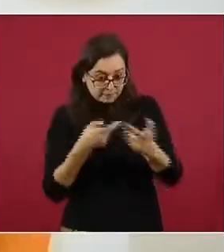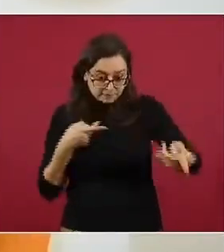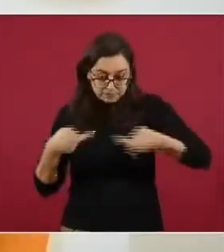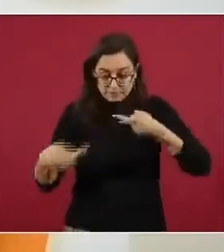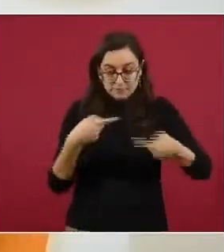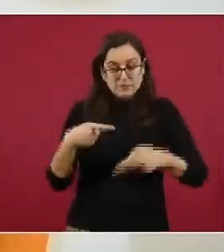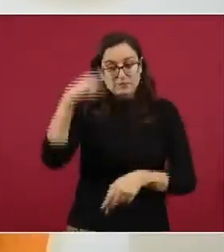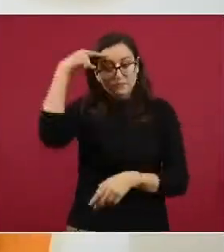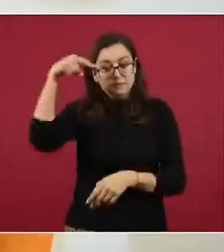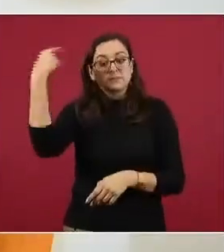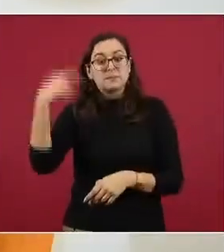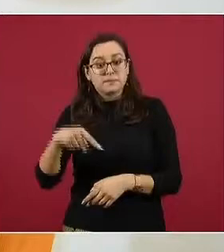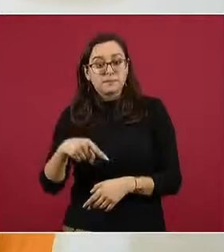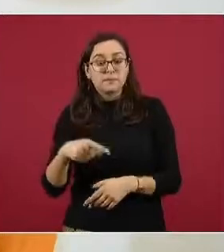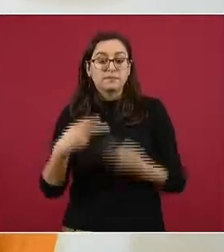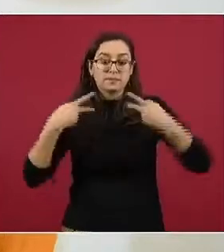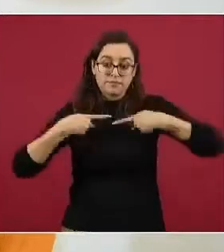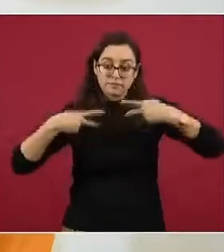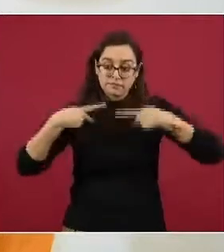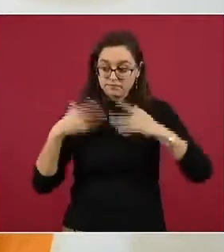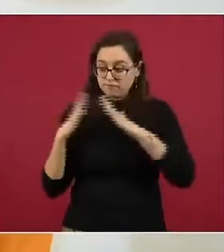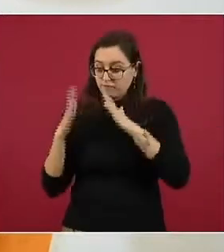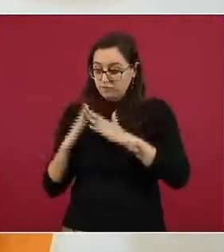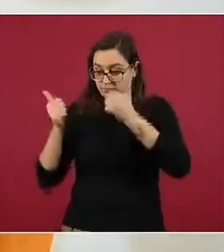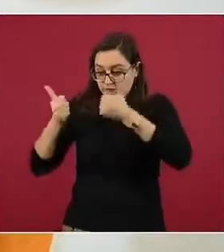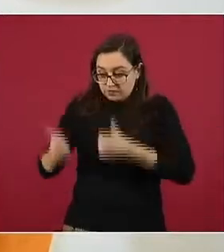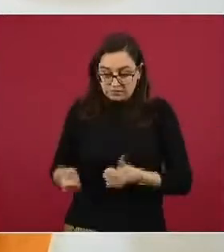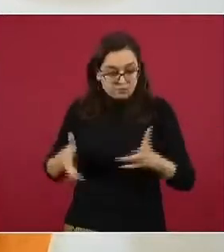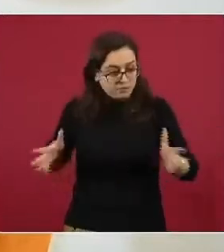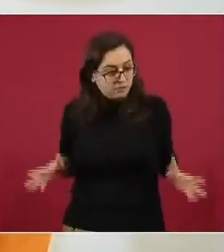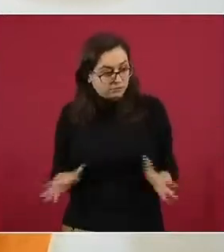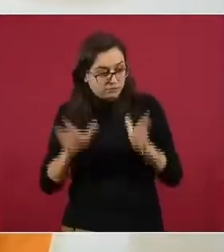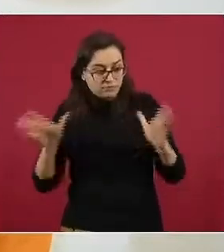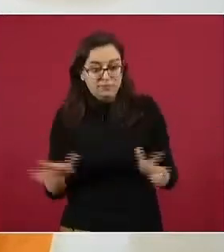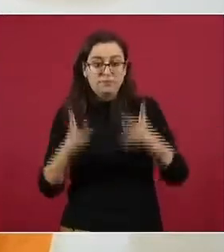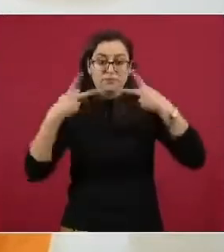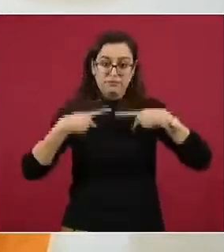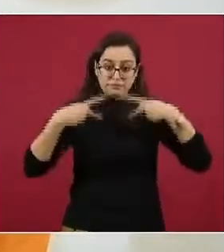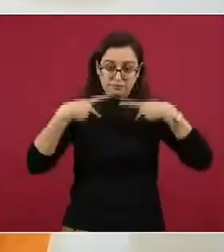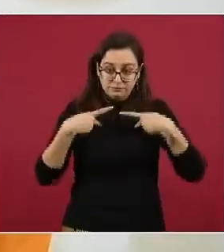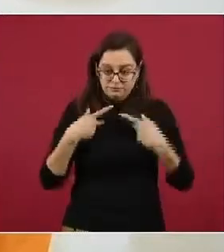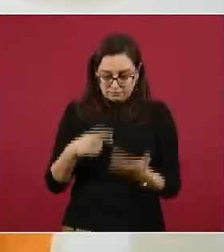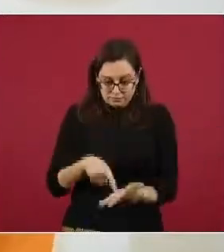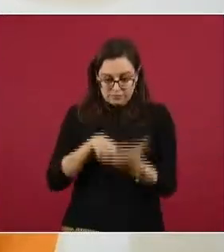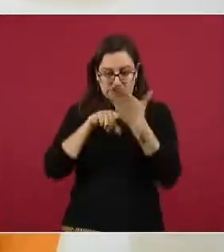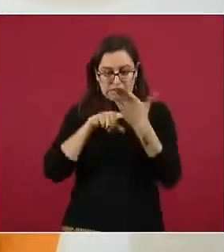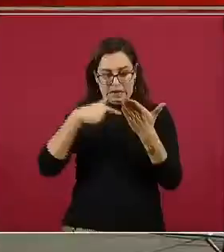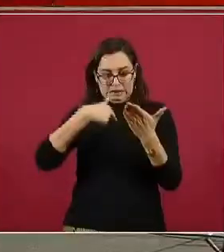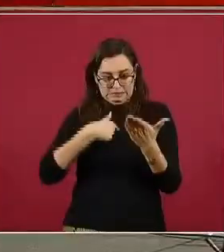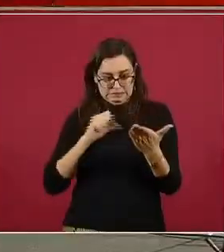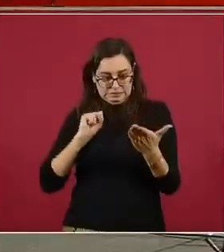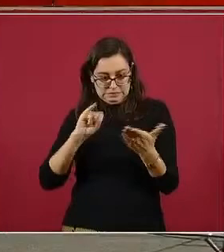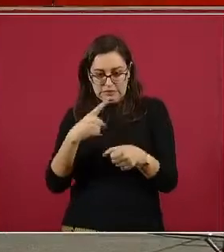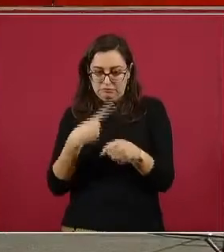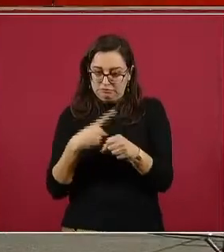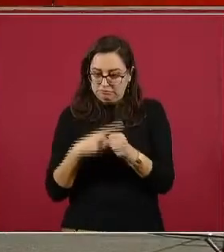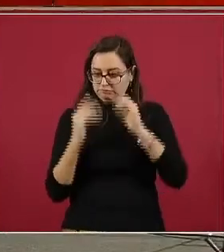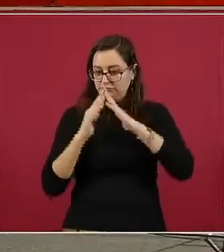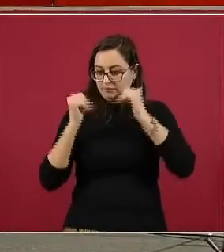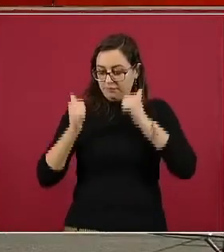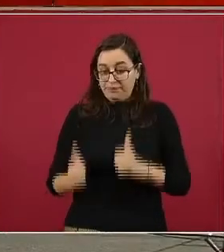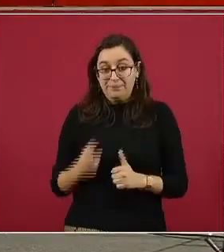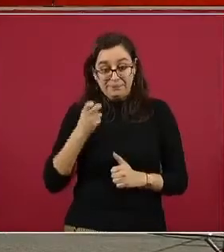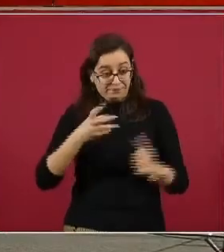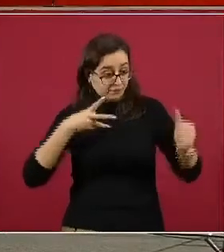para facilitar que las personas se aíslen, un incentivo para que la persona se aísle y cortar cadenas de contagio,